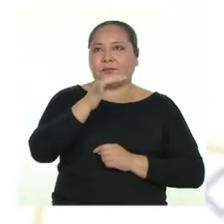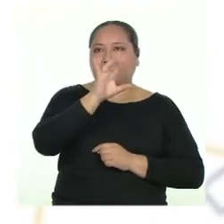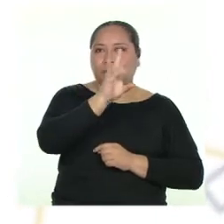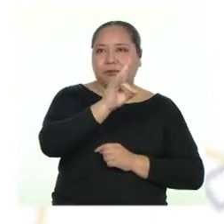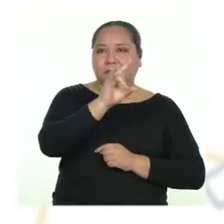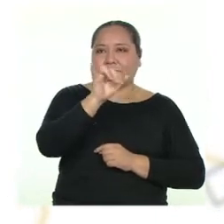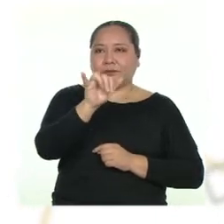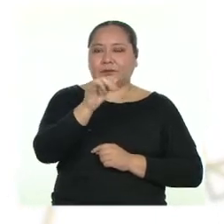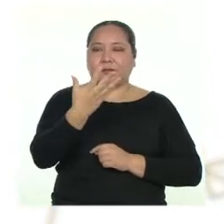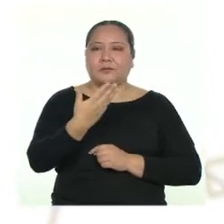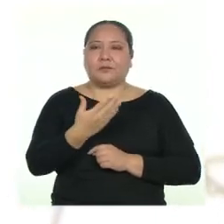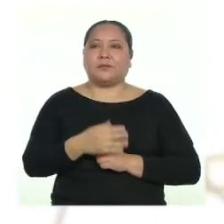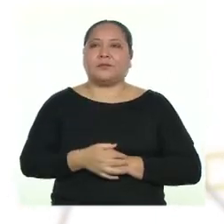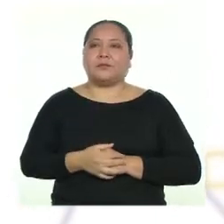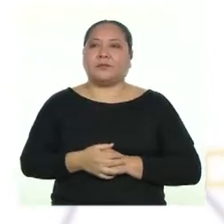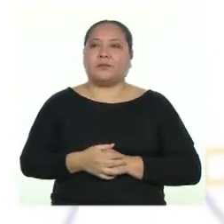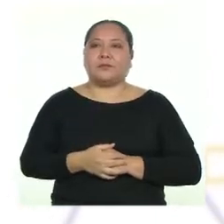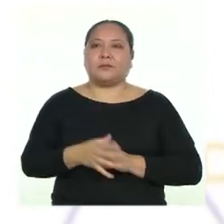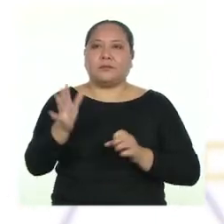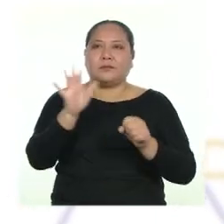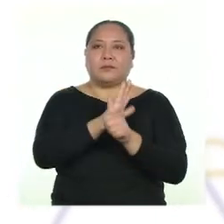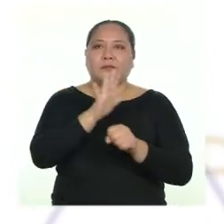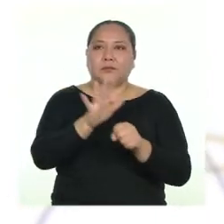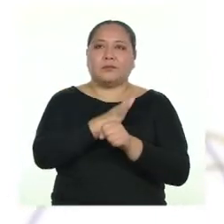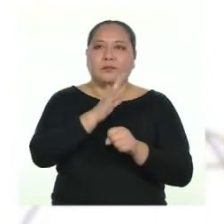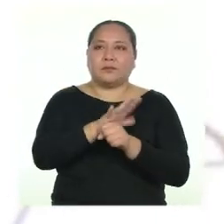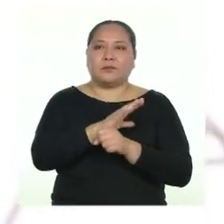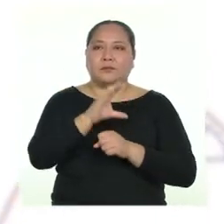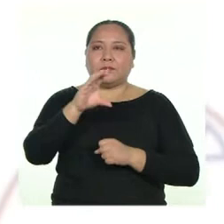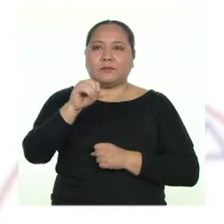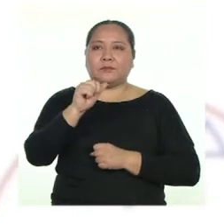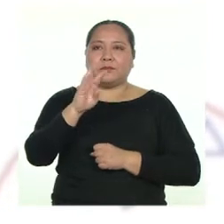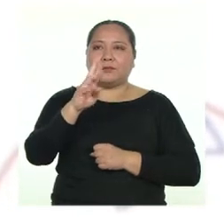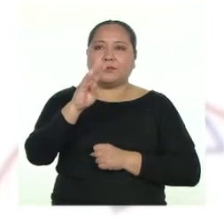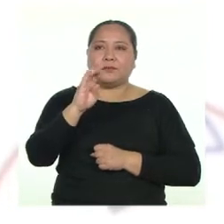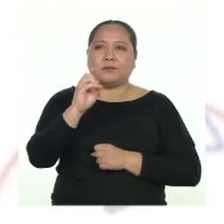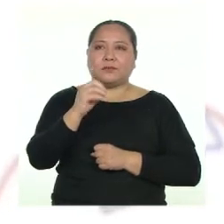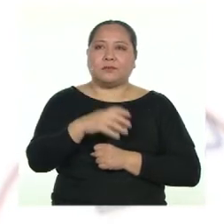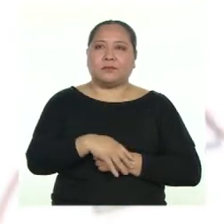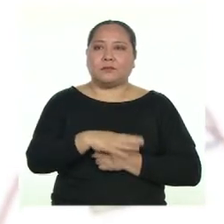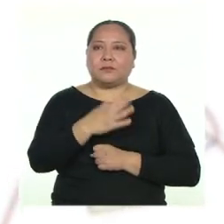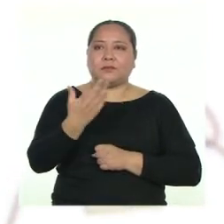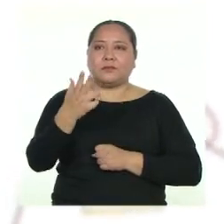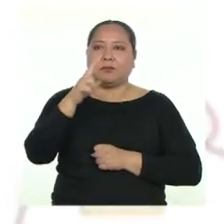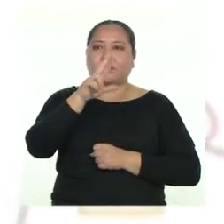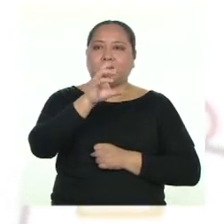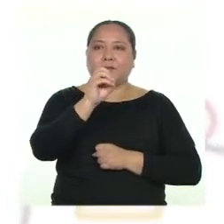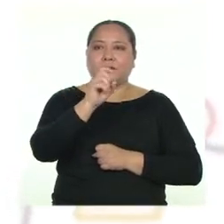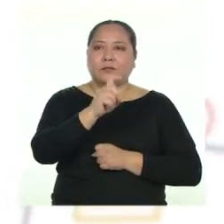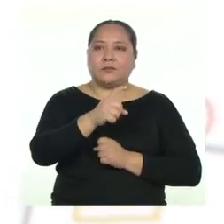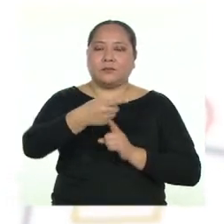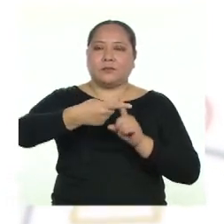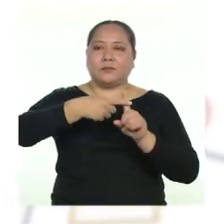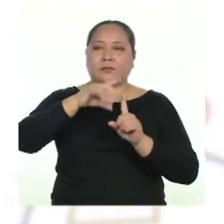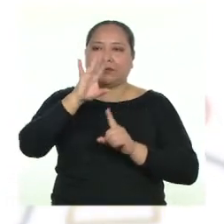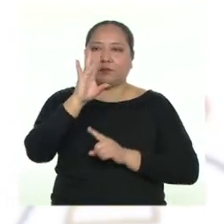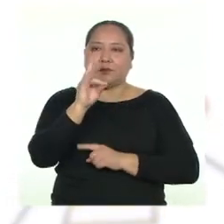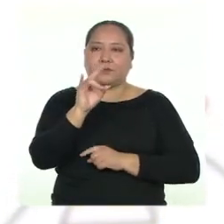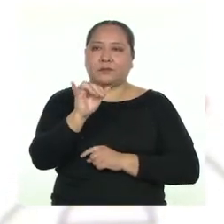a ser 7Y. Y el total de carbohidratos obtenidos será entonces 30X más